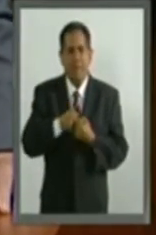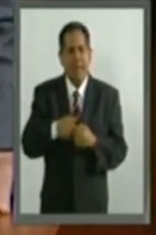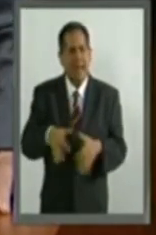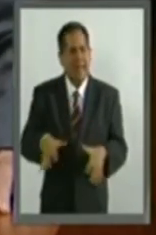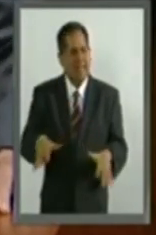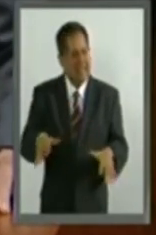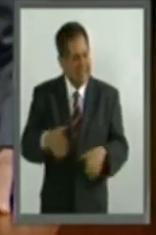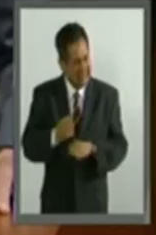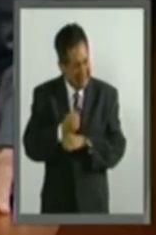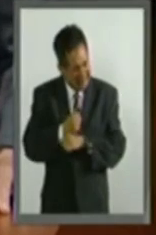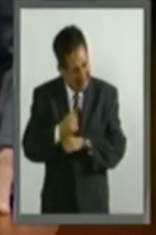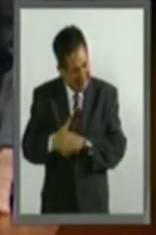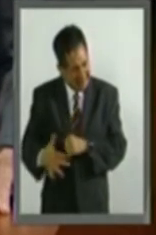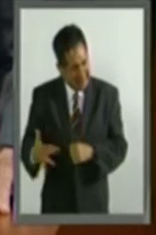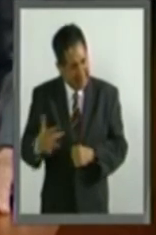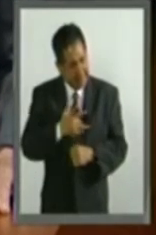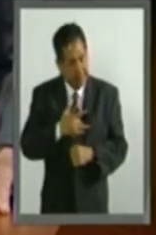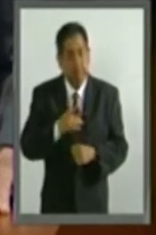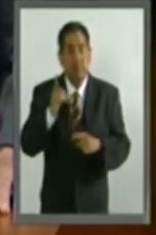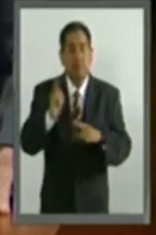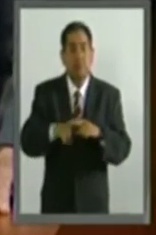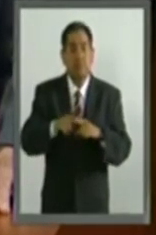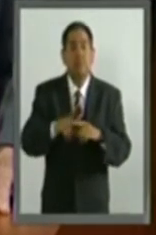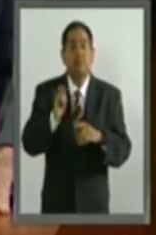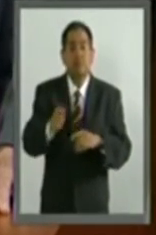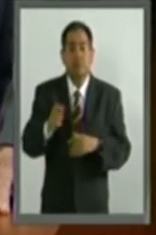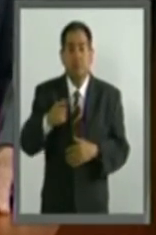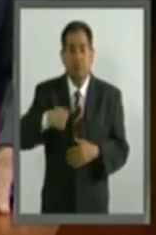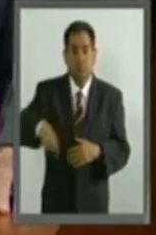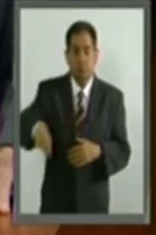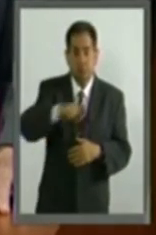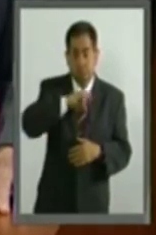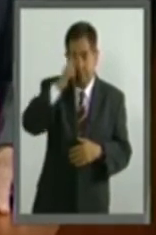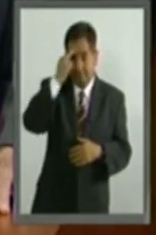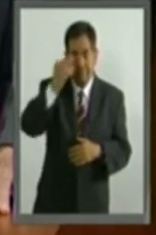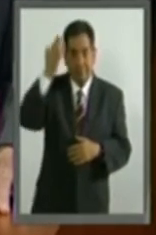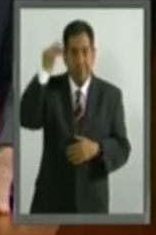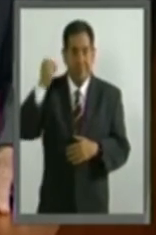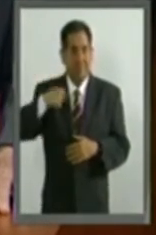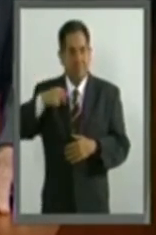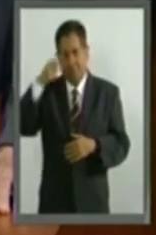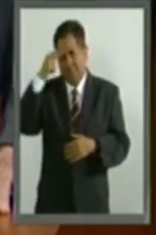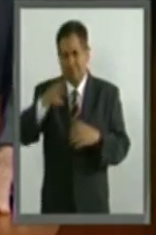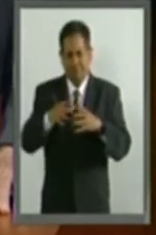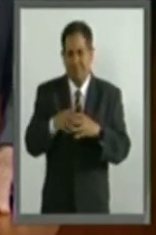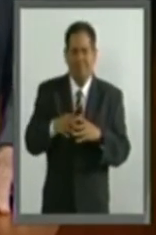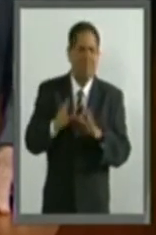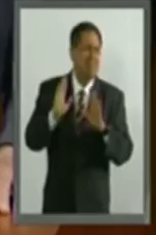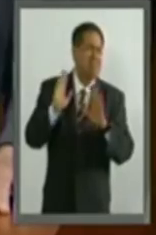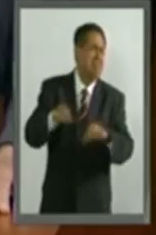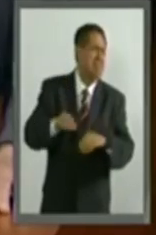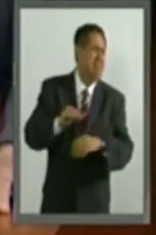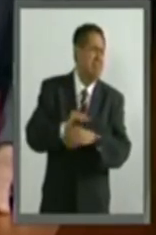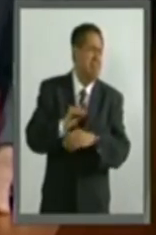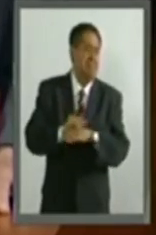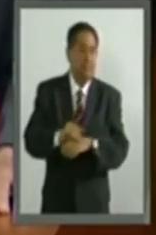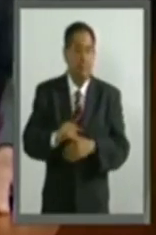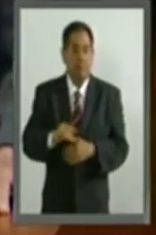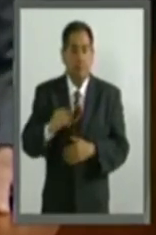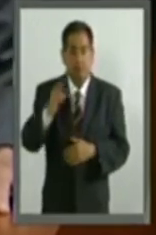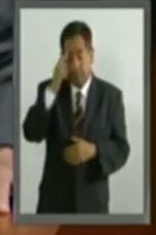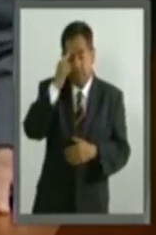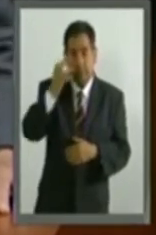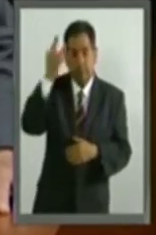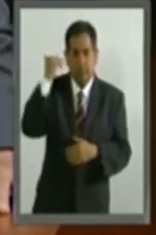cuando los mexicanos no entendimos el momento histórico que se estaba viviendo, cuando no entendieron